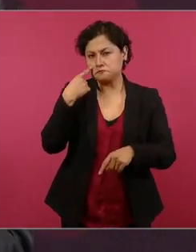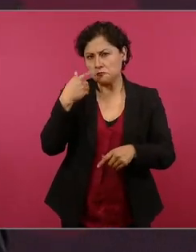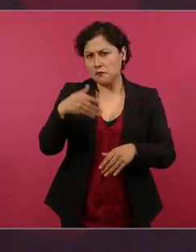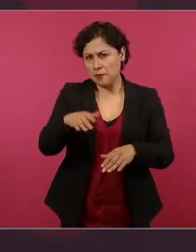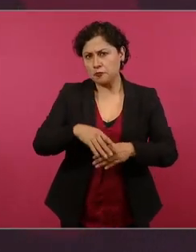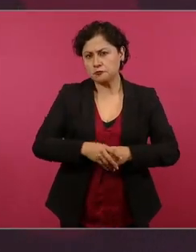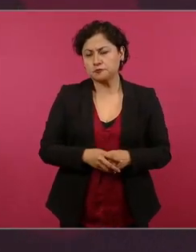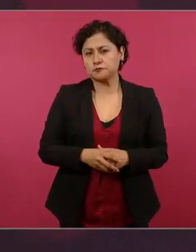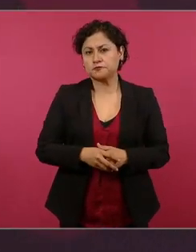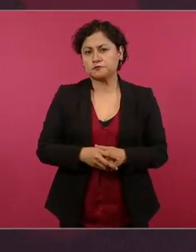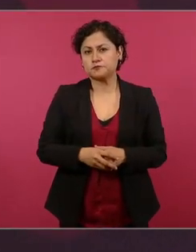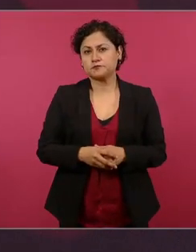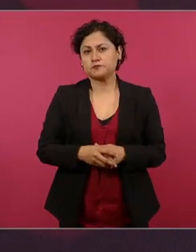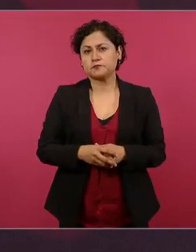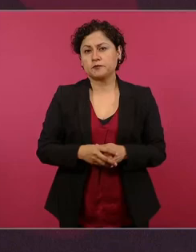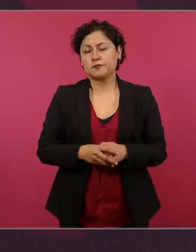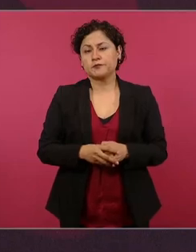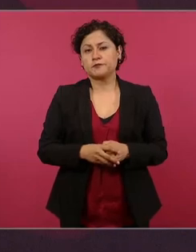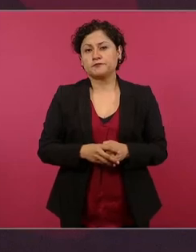podemos